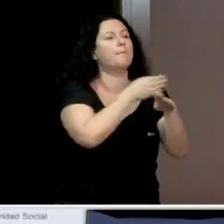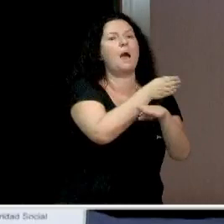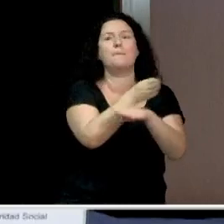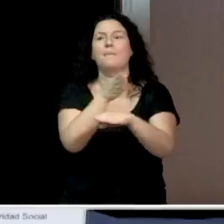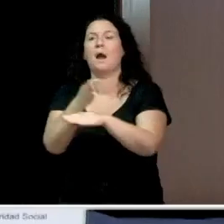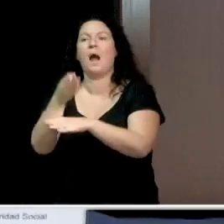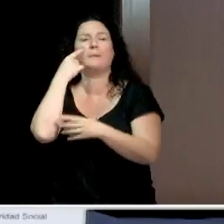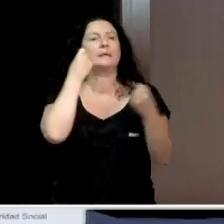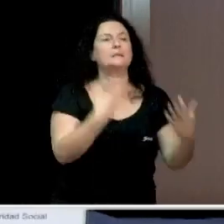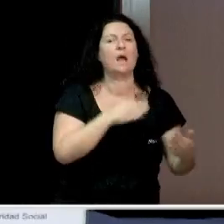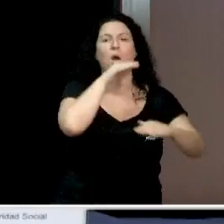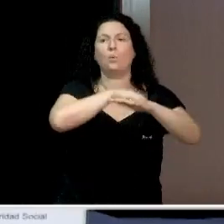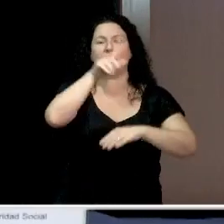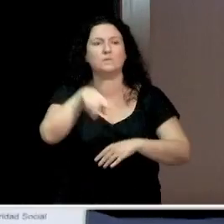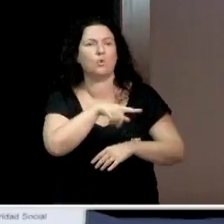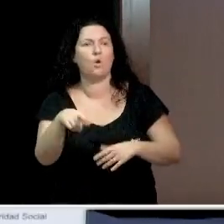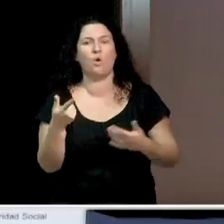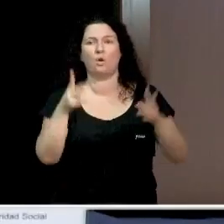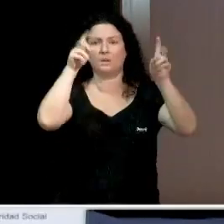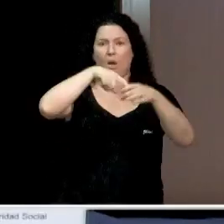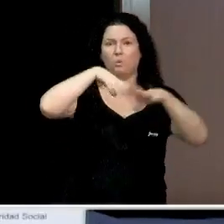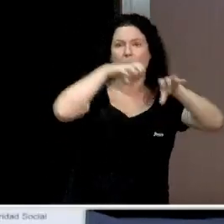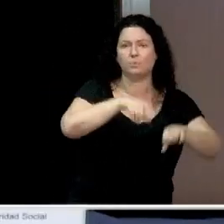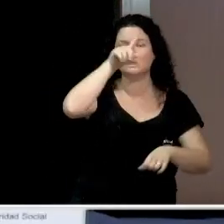estos extremos y se estaba produciendo el respeto a las